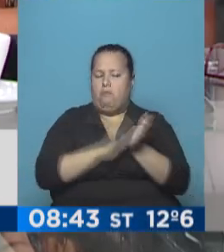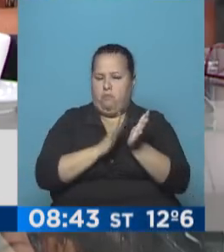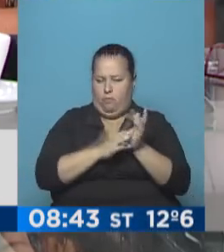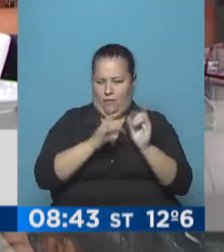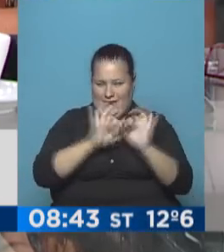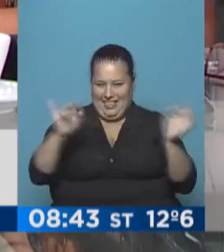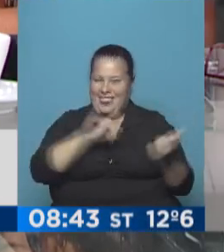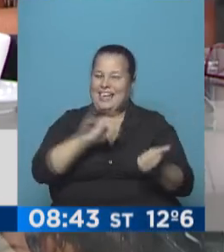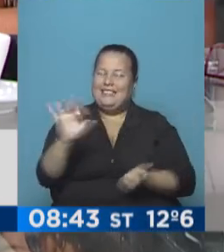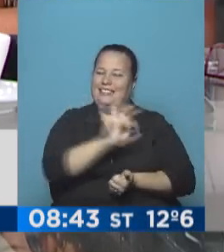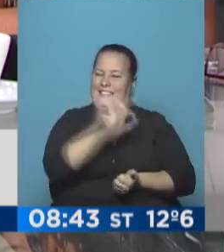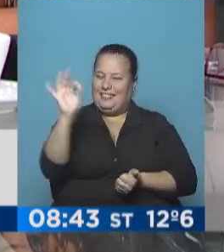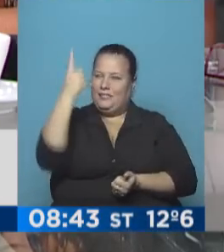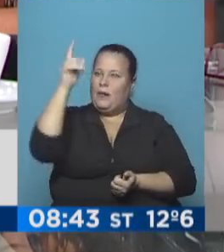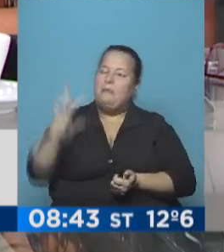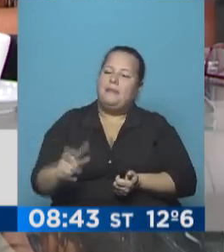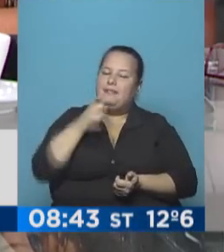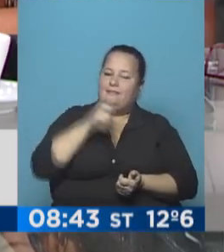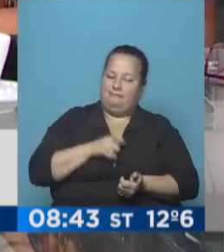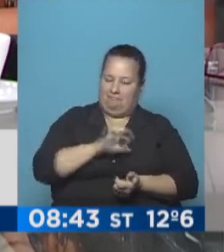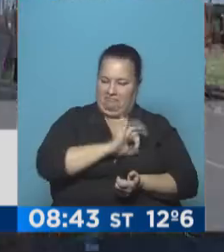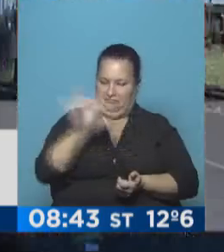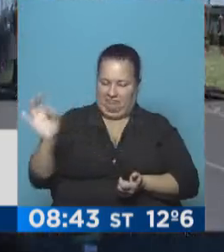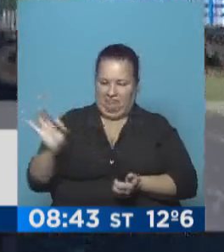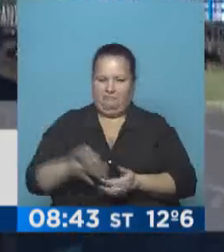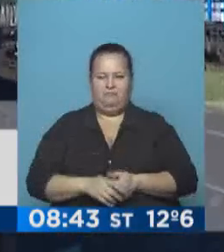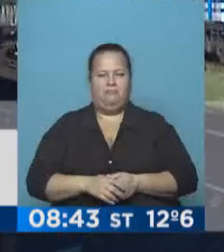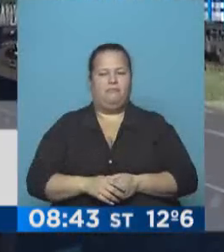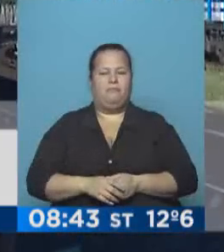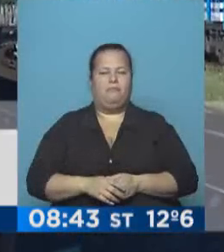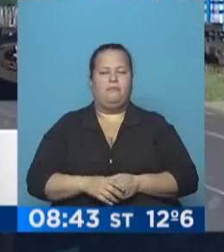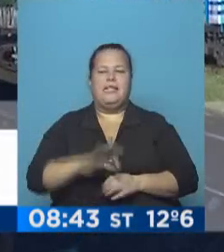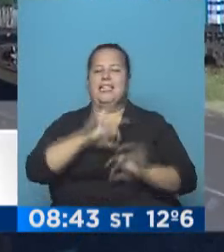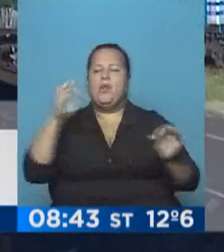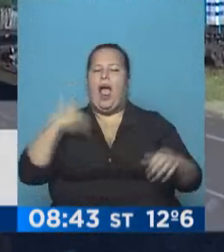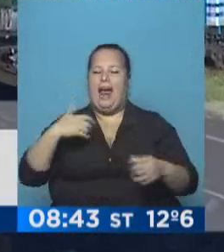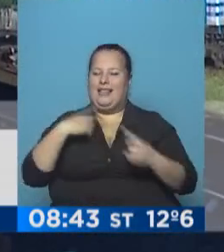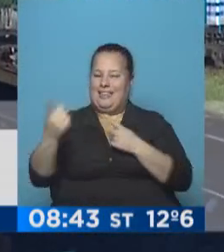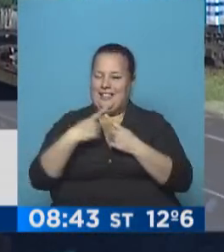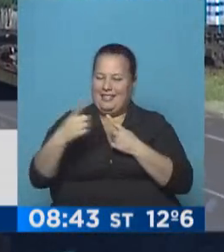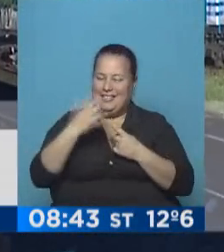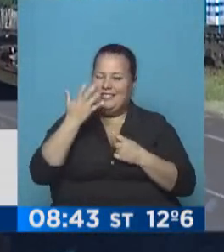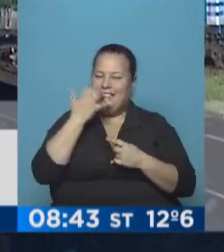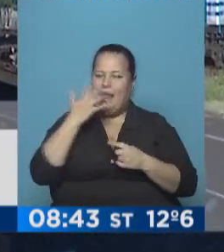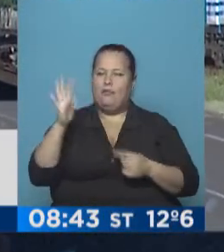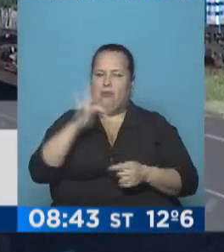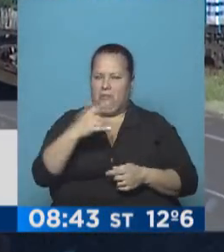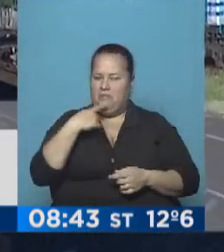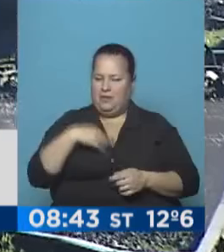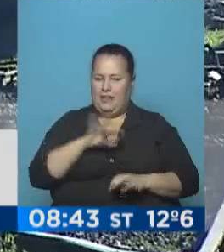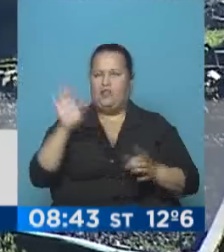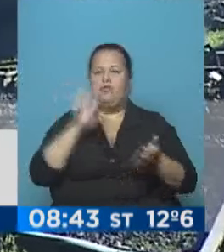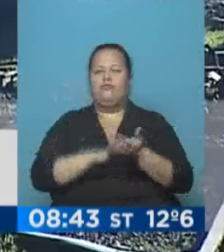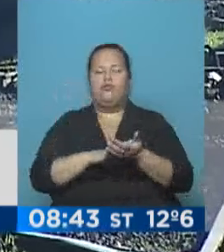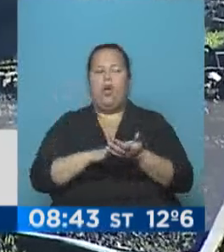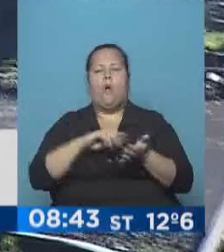una sola denuncia de un usuario, ninguno de los argentinos que usan la línea Sarmiento a manera diaria, uh-huh, respecto a haber